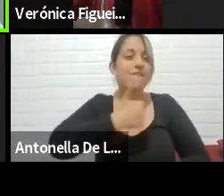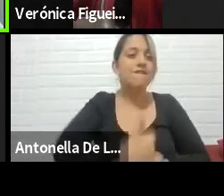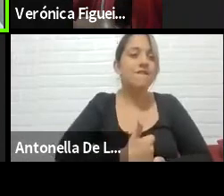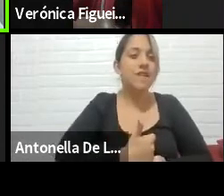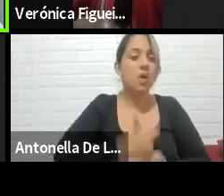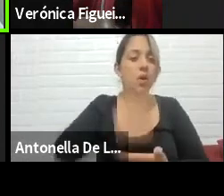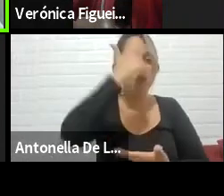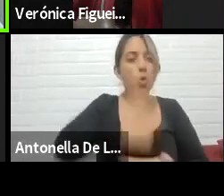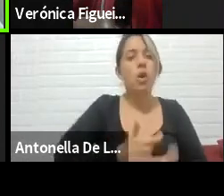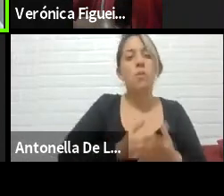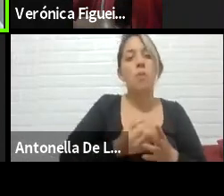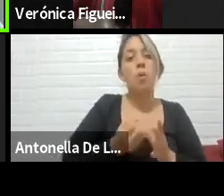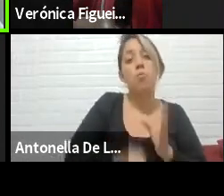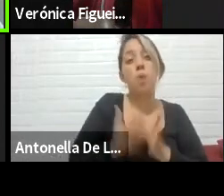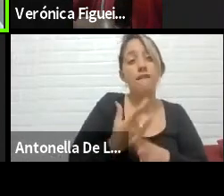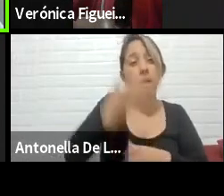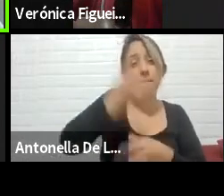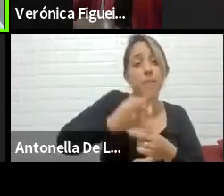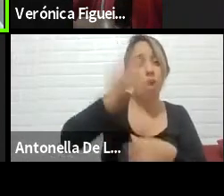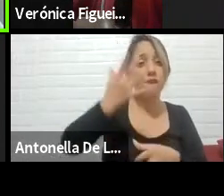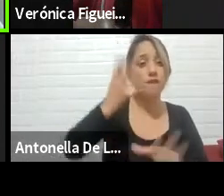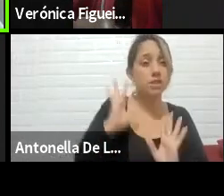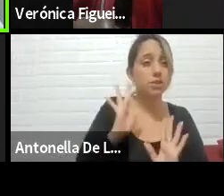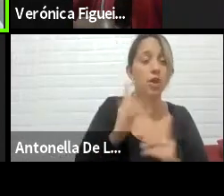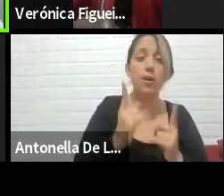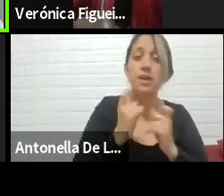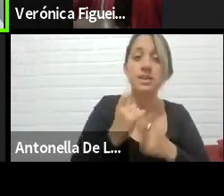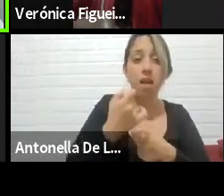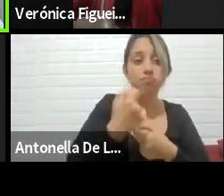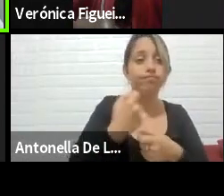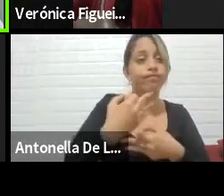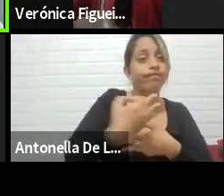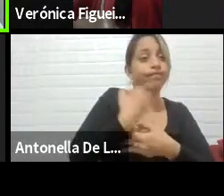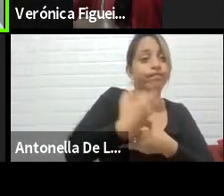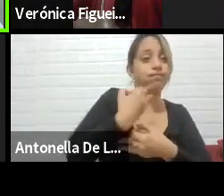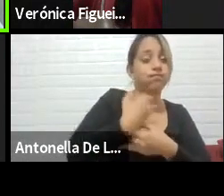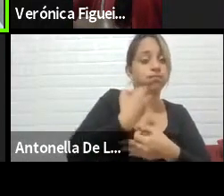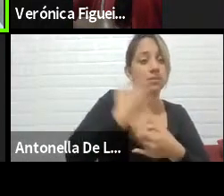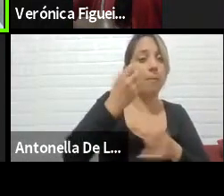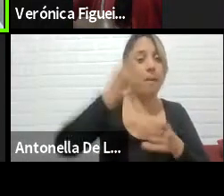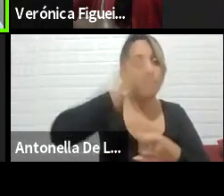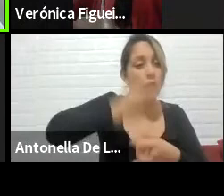nueva profesión con la formación que incluye, y en